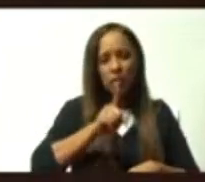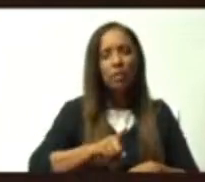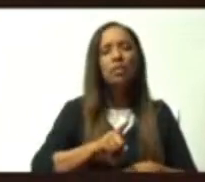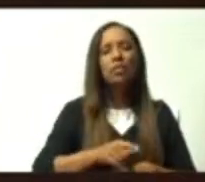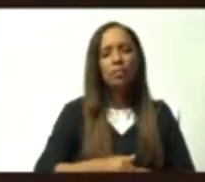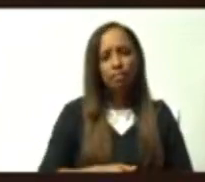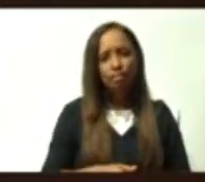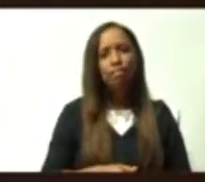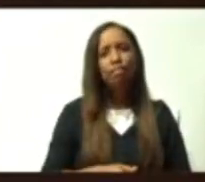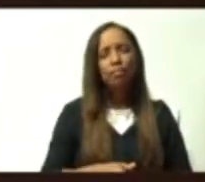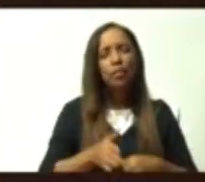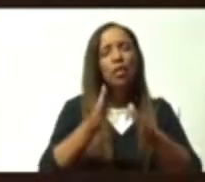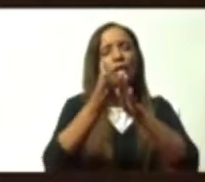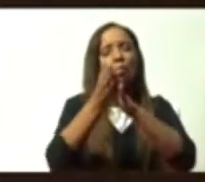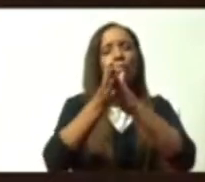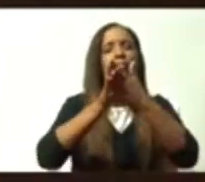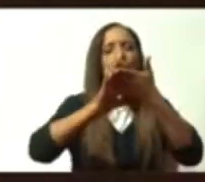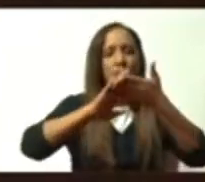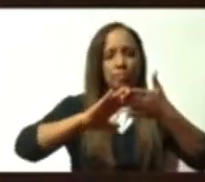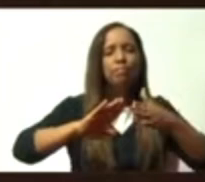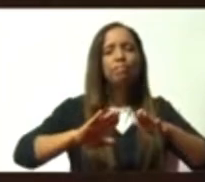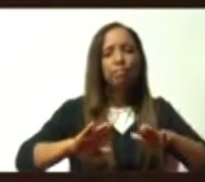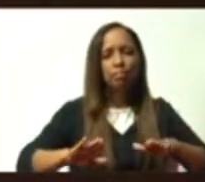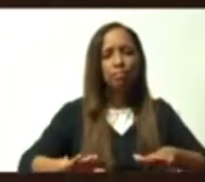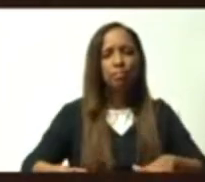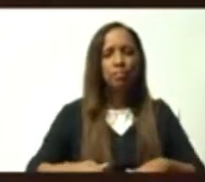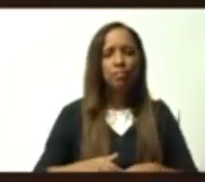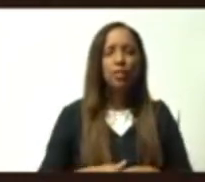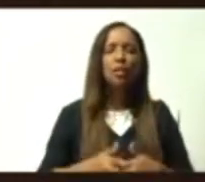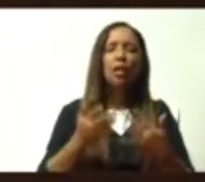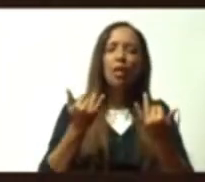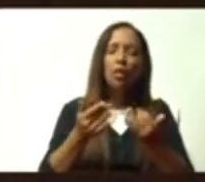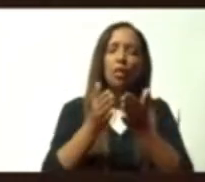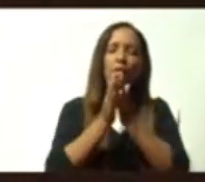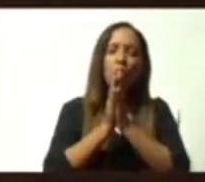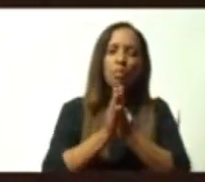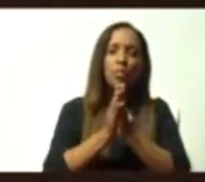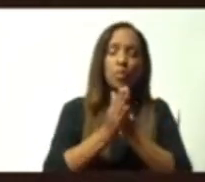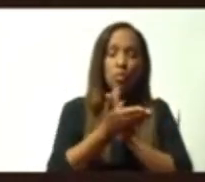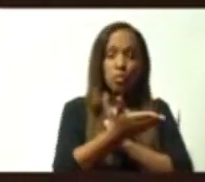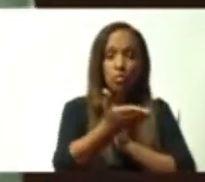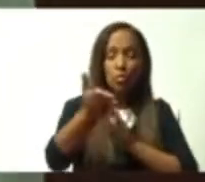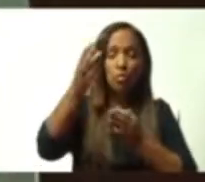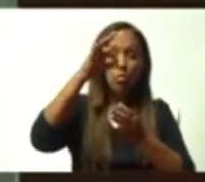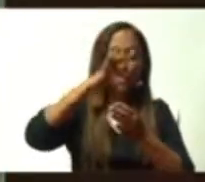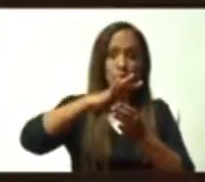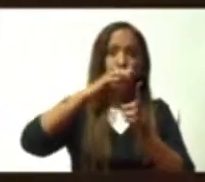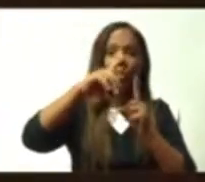reconocimiento póstumo a ese gran hombre de este país, Agripino Núñez Collado.